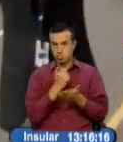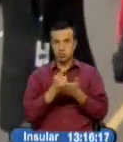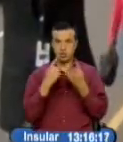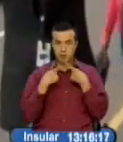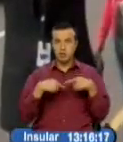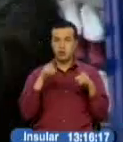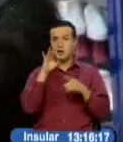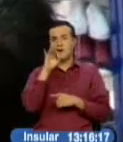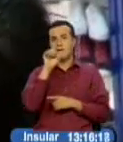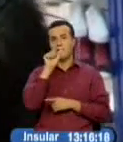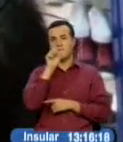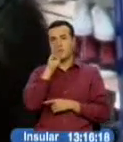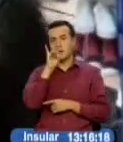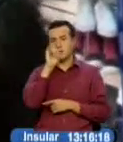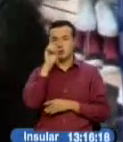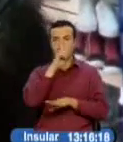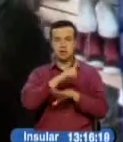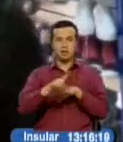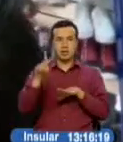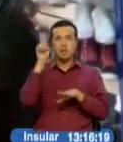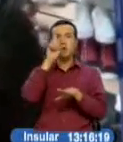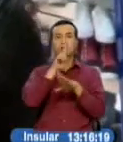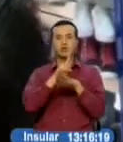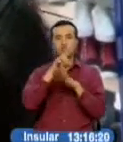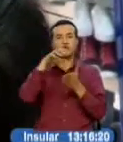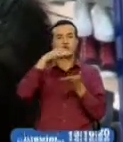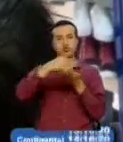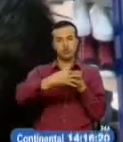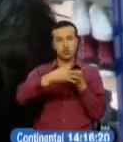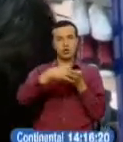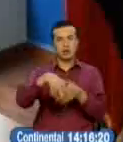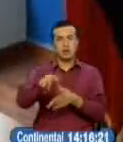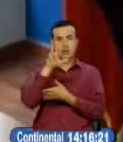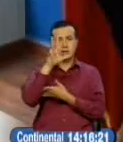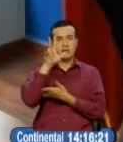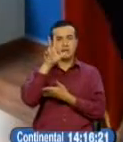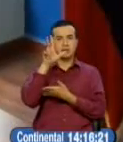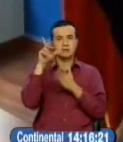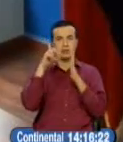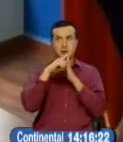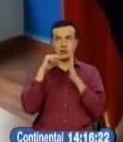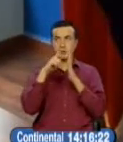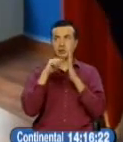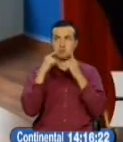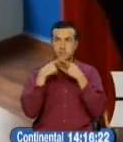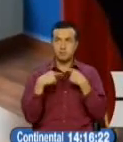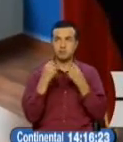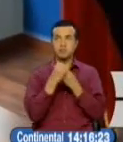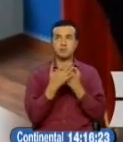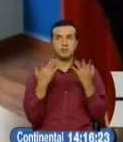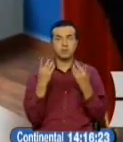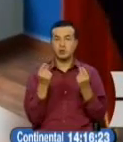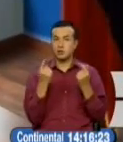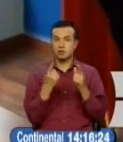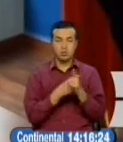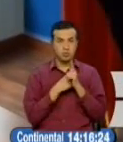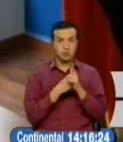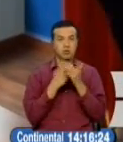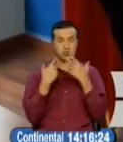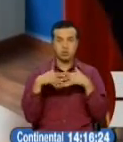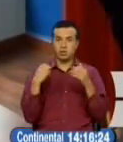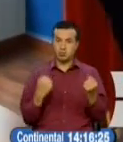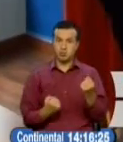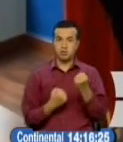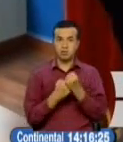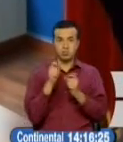manifiesta Fabián Mera, director Zonal 3 del Servicio de Rentas Internas. La política pública fue de inmediato y también la